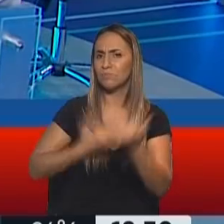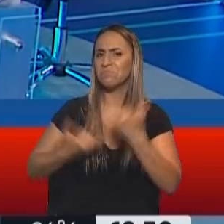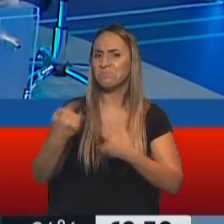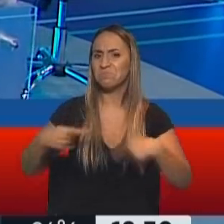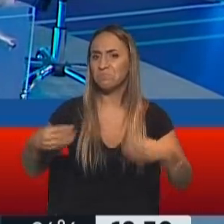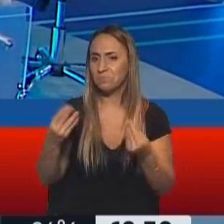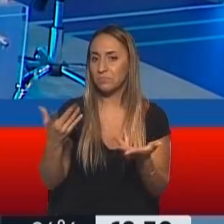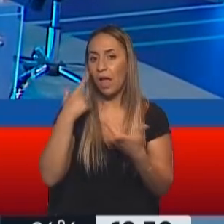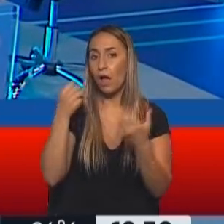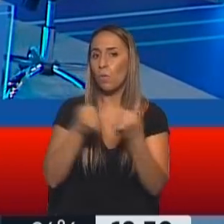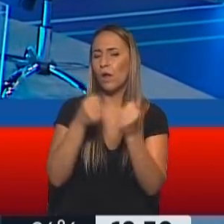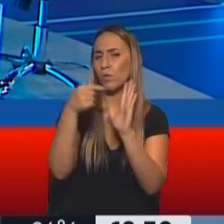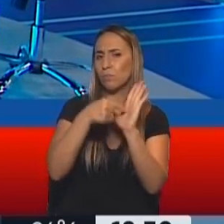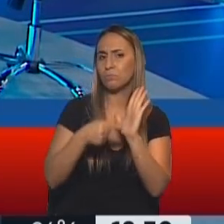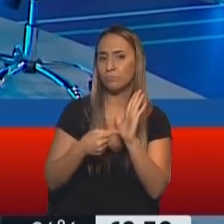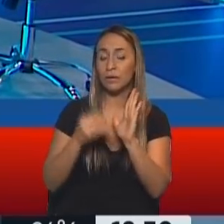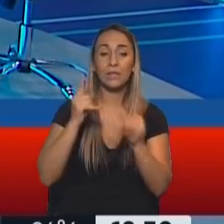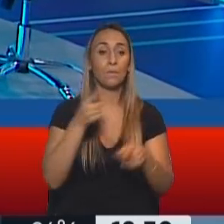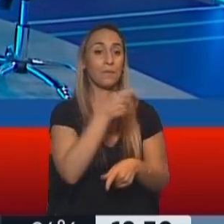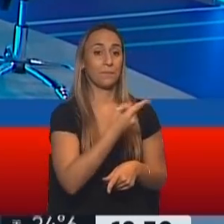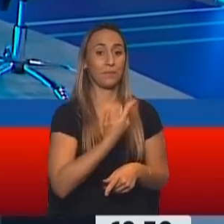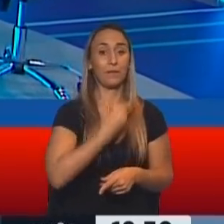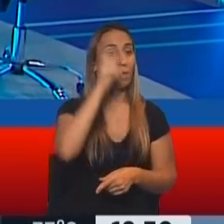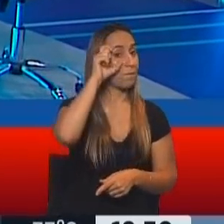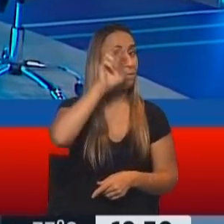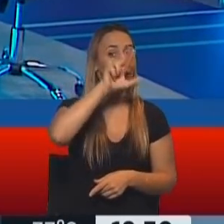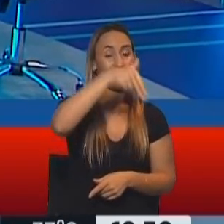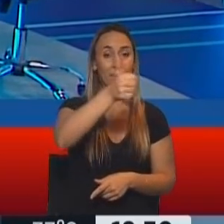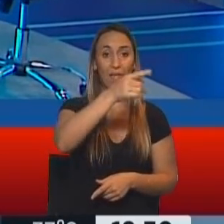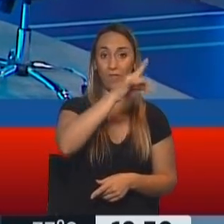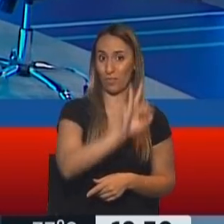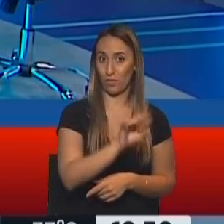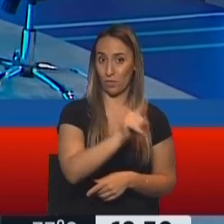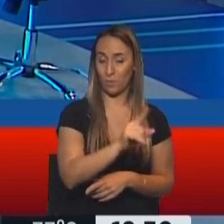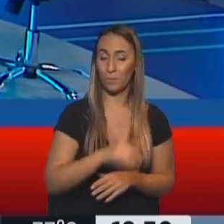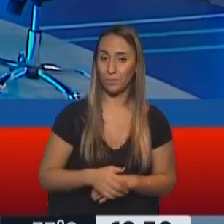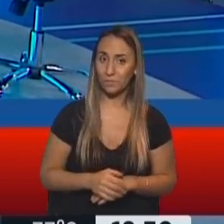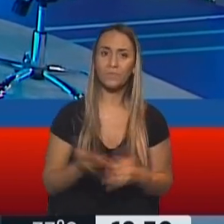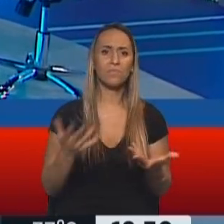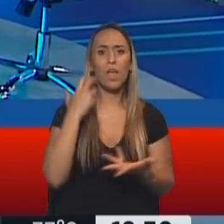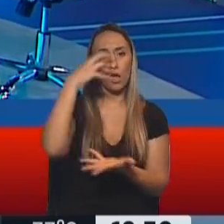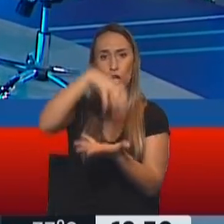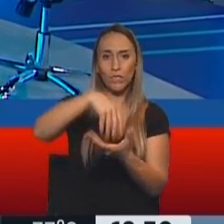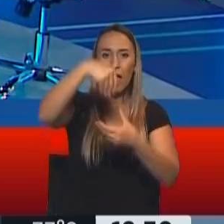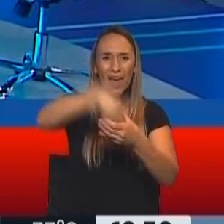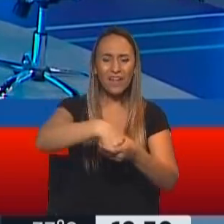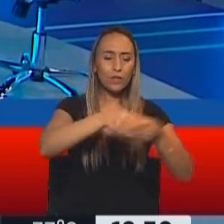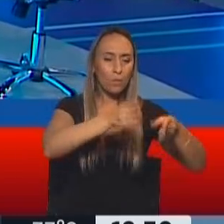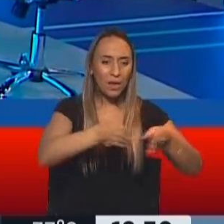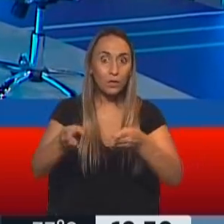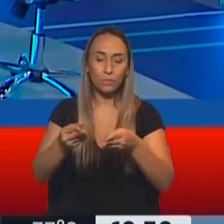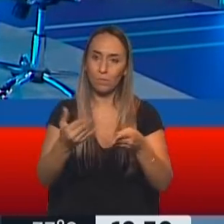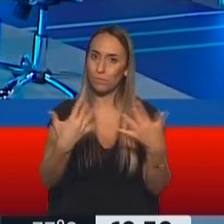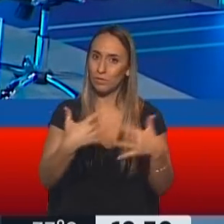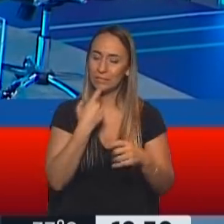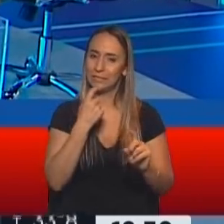de este acuerdo. Y Fernando Fraquelli, gracias por estar aquí. Hola, ¿cómo estamos? Bien, gracias, Felicita. El circuito dentro del Congreso, en donde hay muchas incógnitas, ¿no? Bueno, hoy